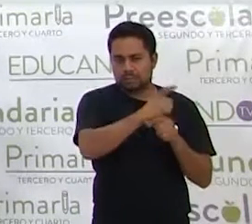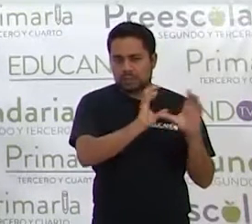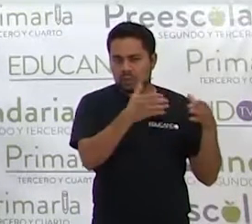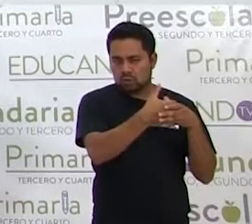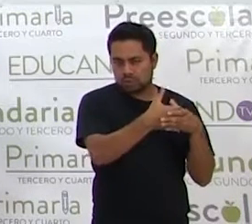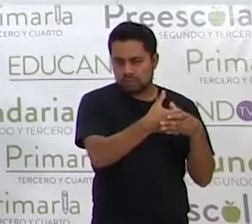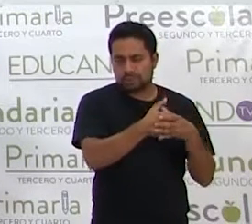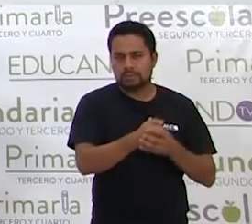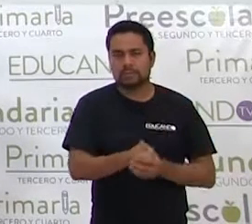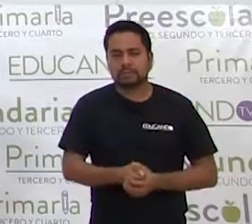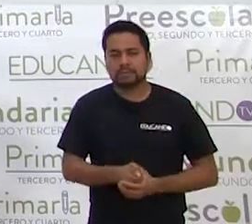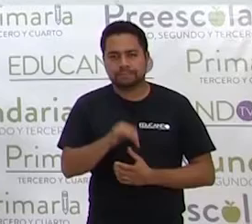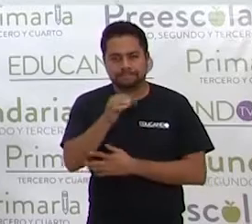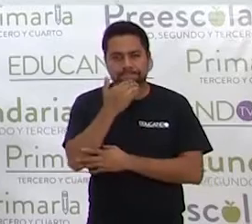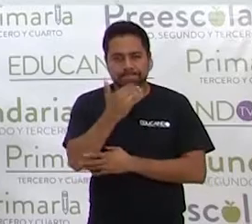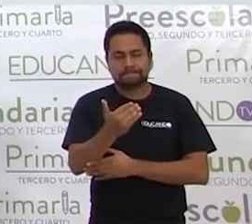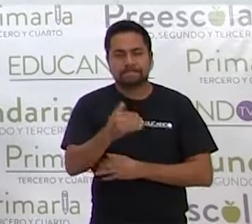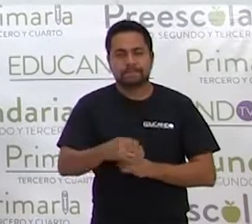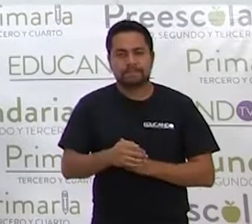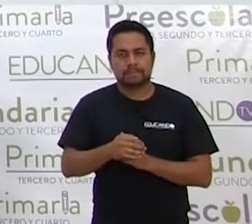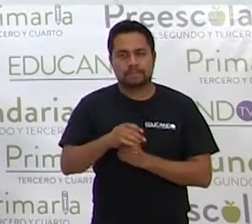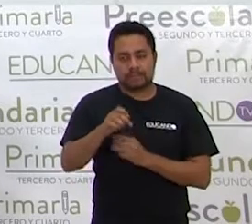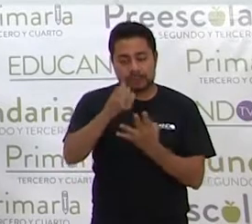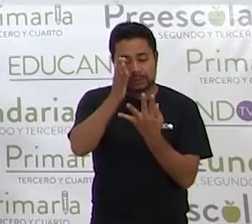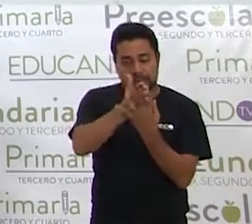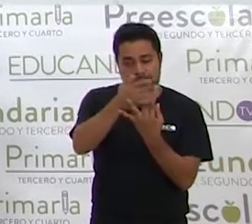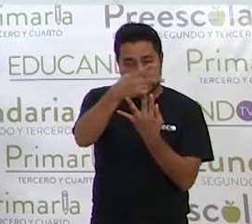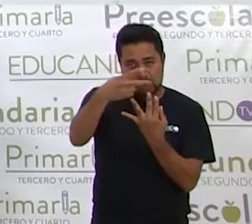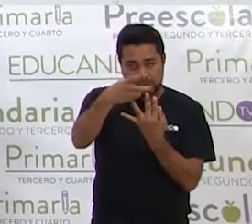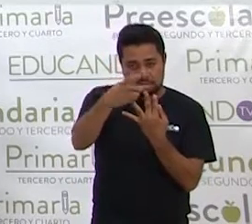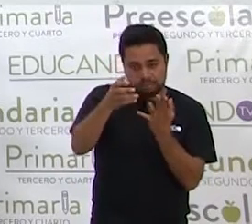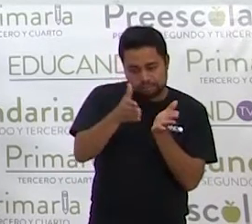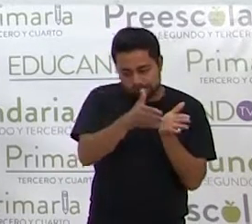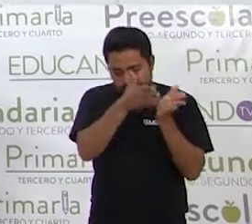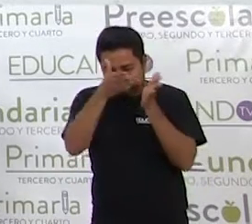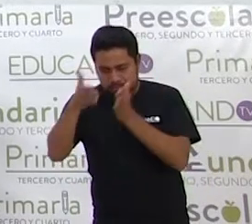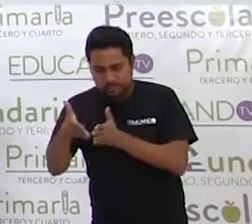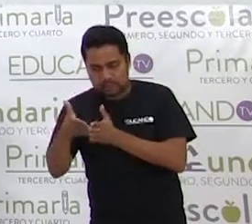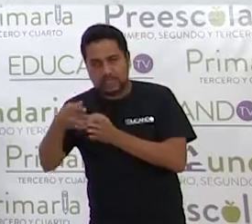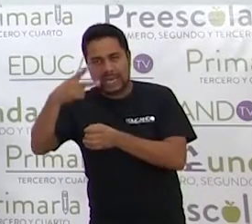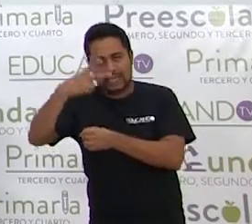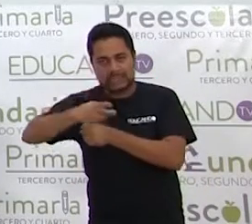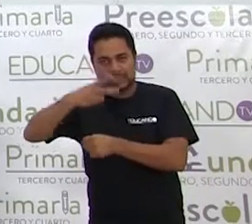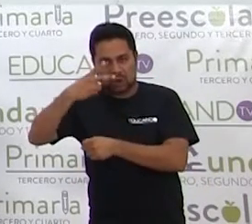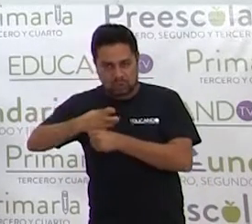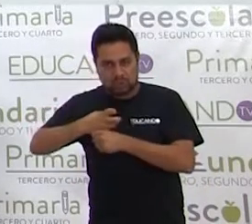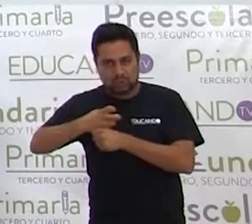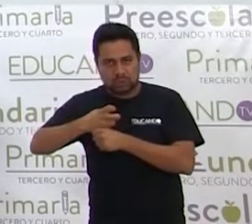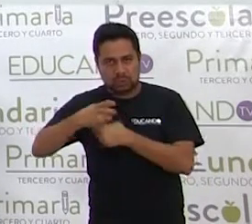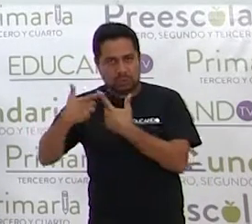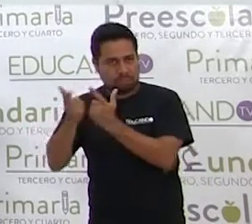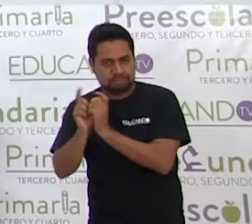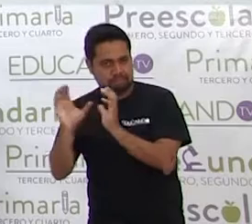miembro y después del signo igual el segundo miembro